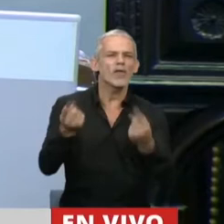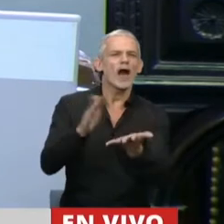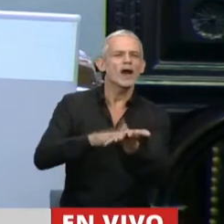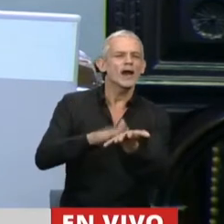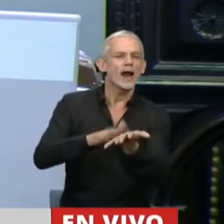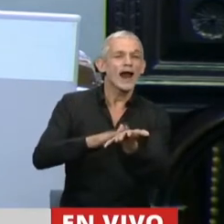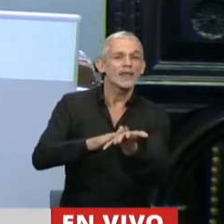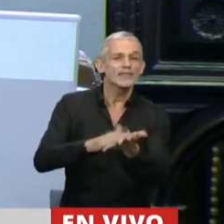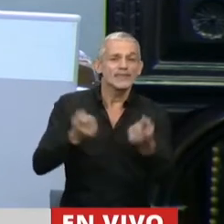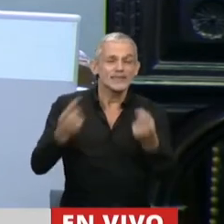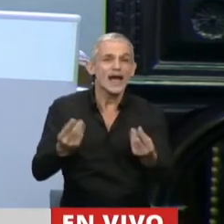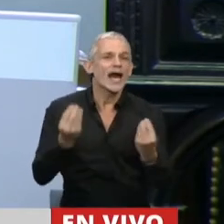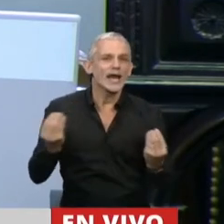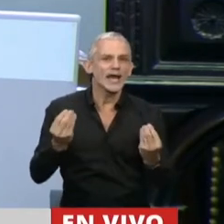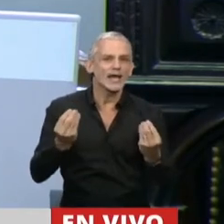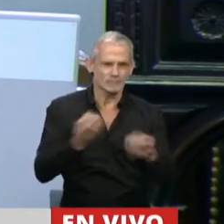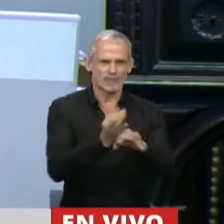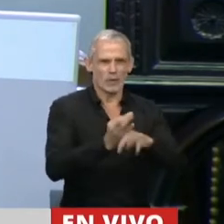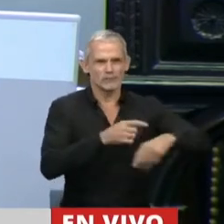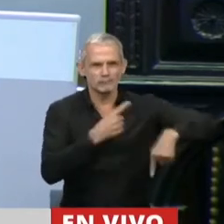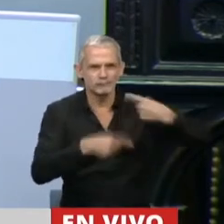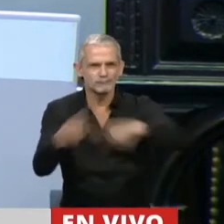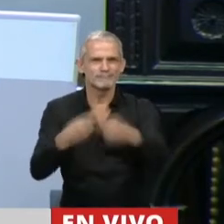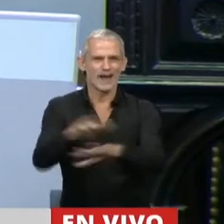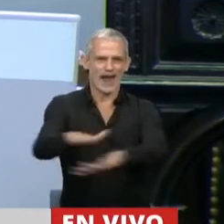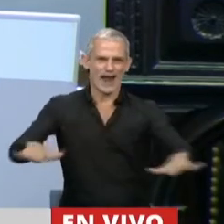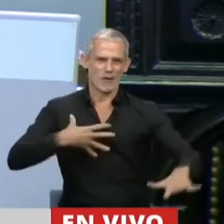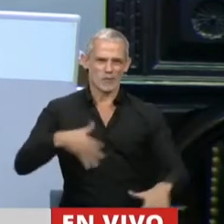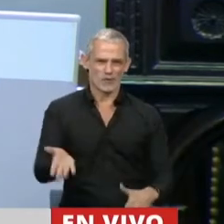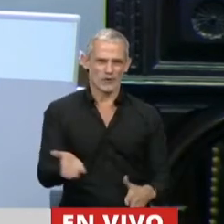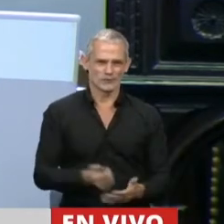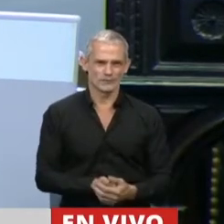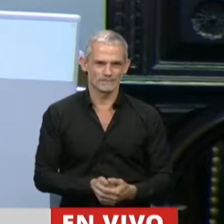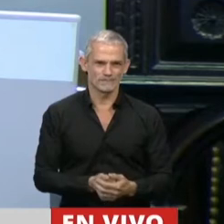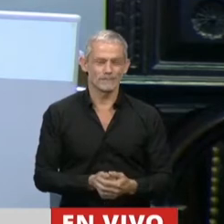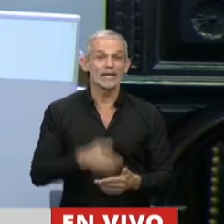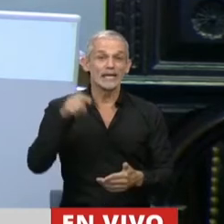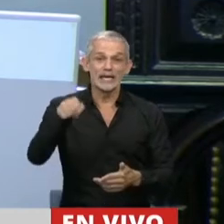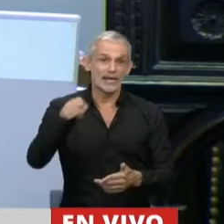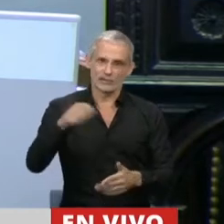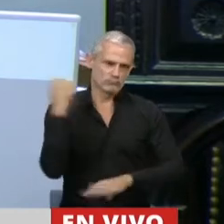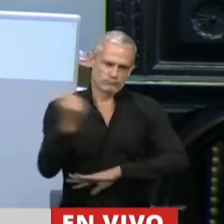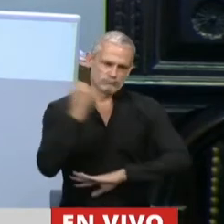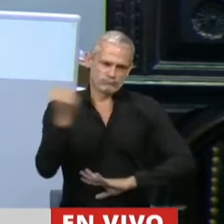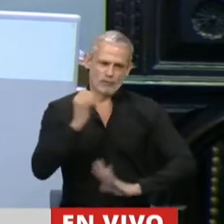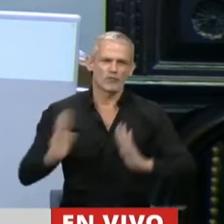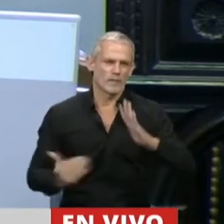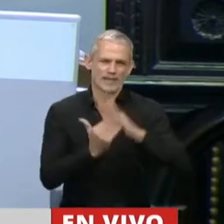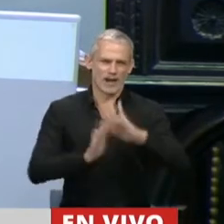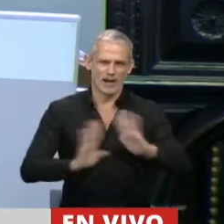garantizando es la continuidad educativa de nuestros alumnos. Y eso es fundamental.